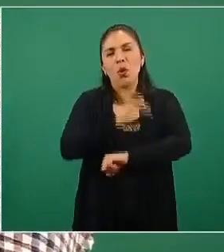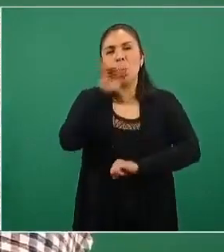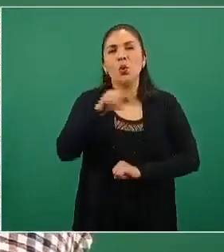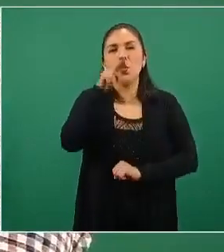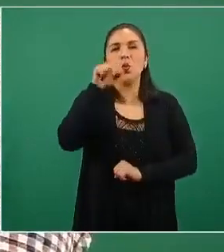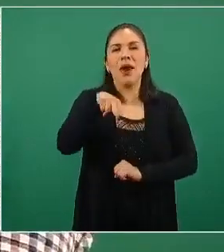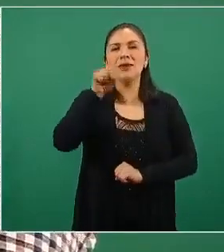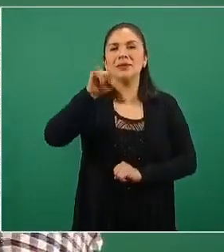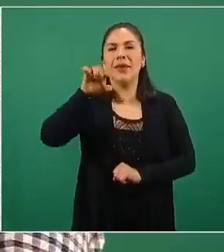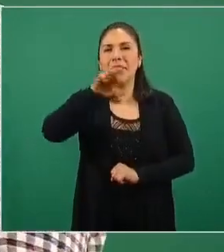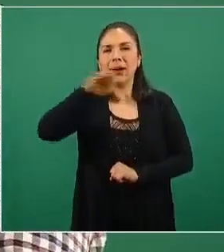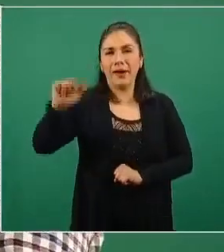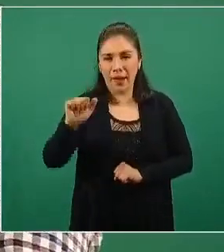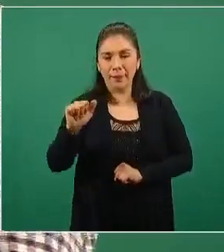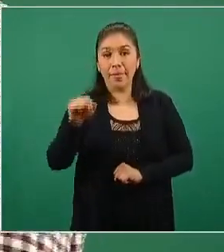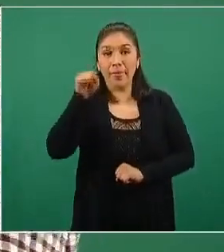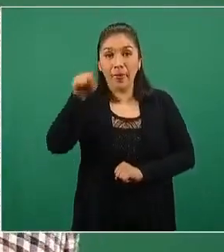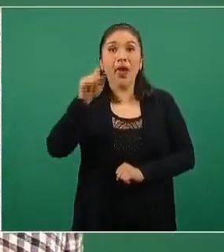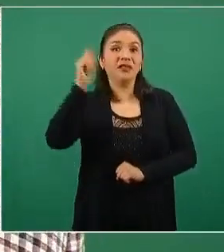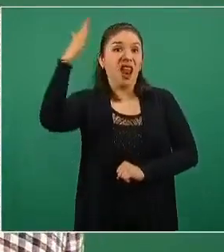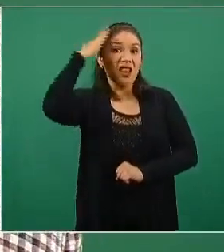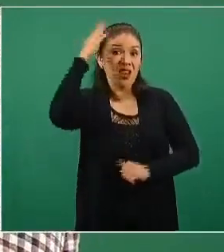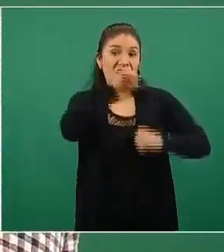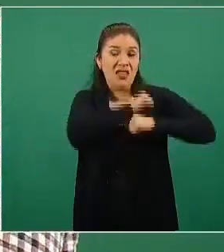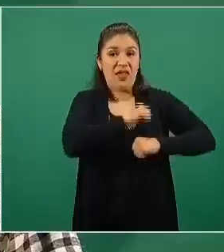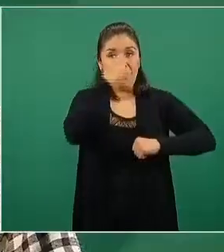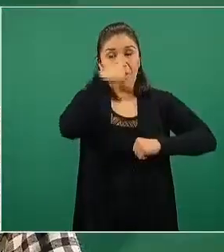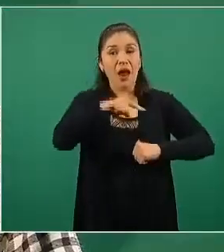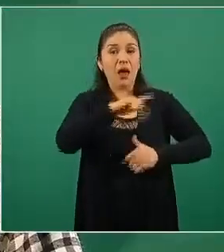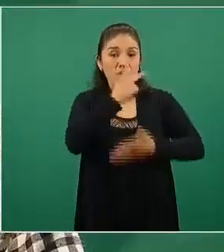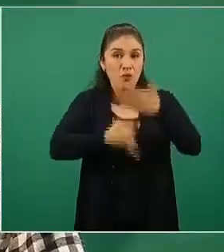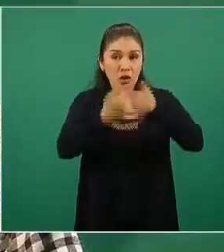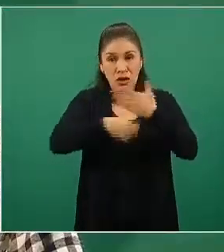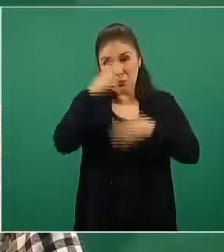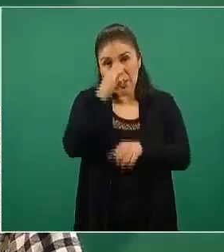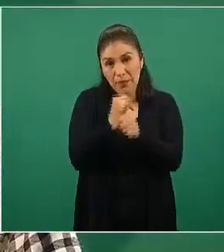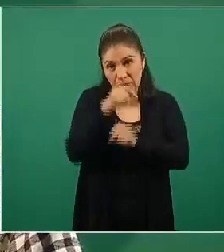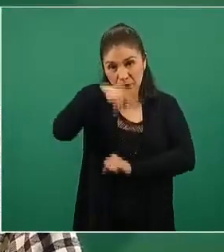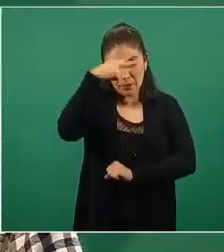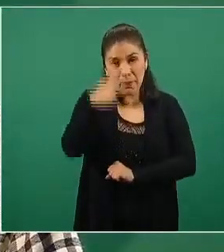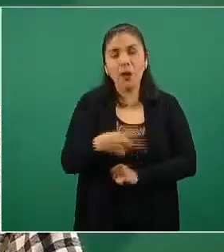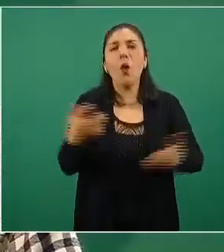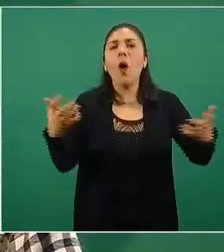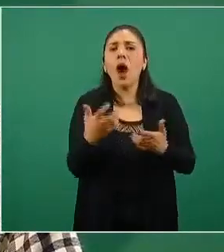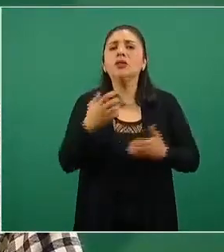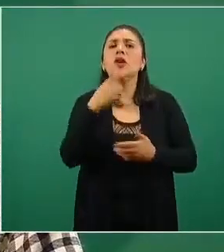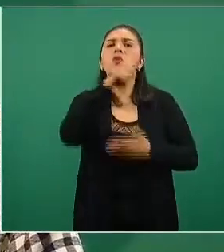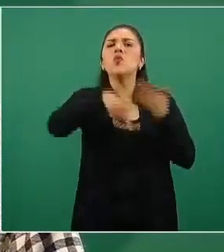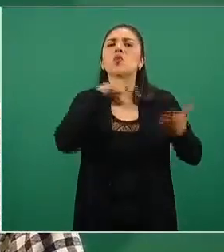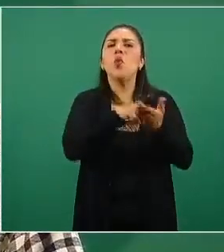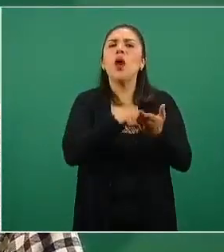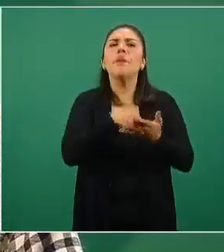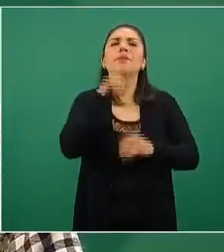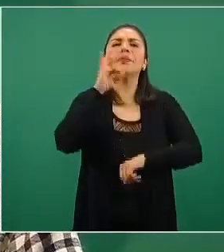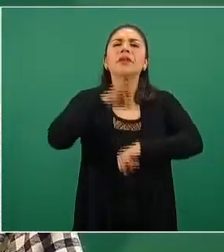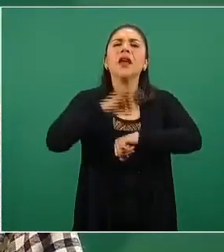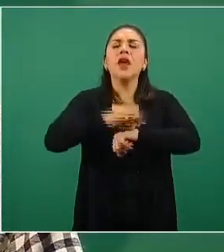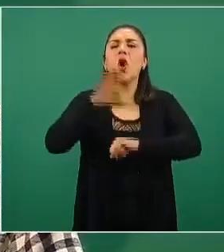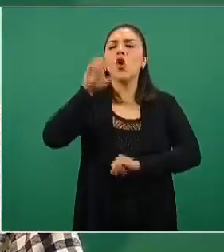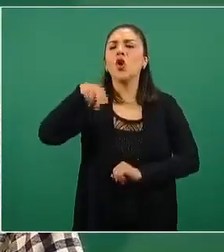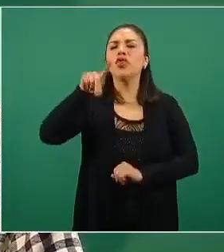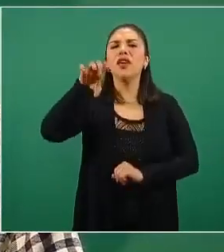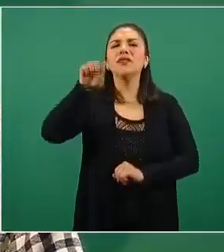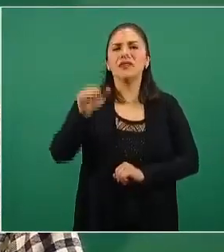Juan Sierra Madero, es el líder del proyecto de investigación en México y lo realiza en las instalaciones de la Clínica